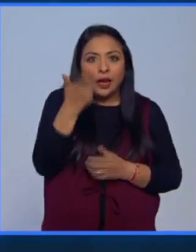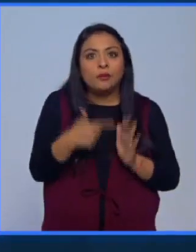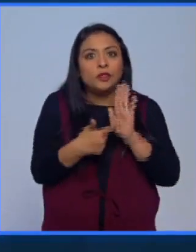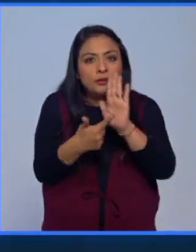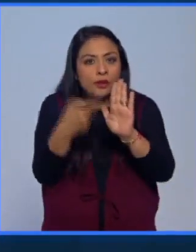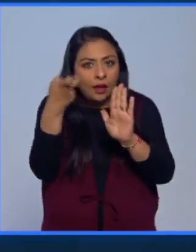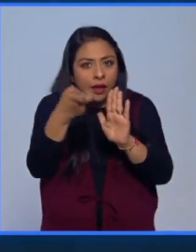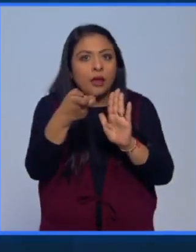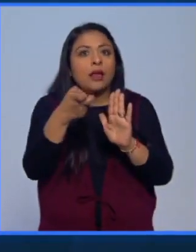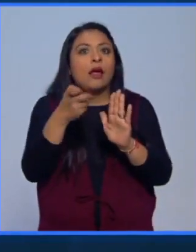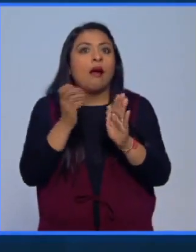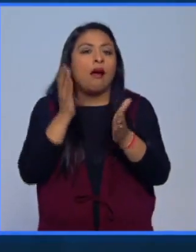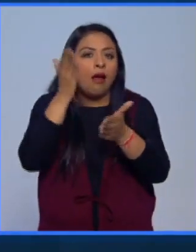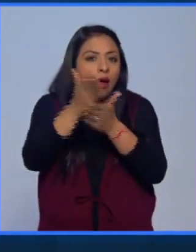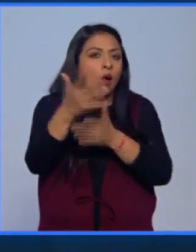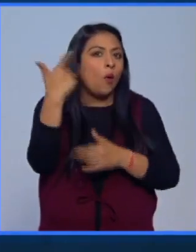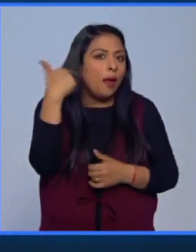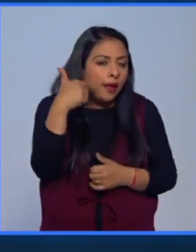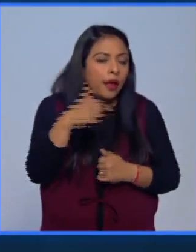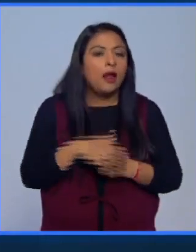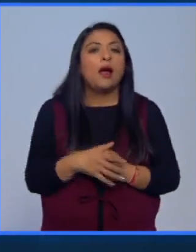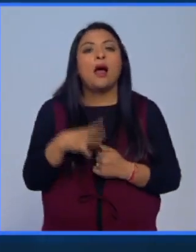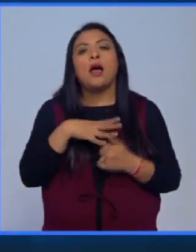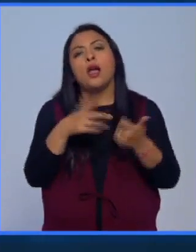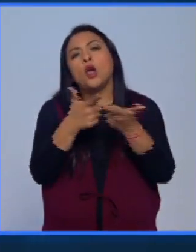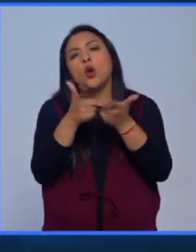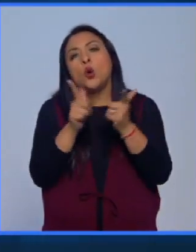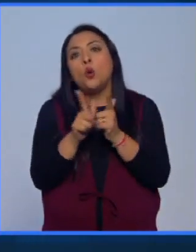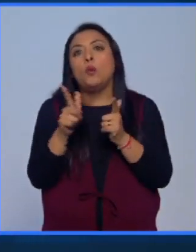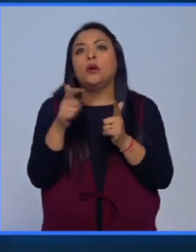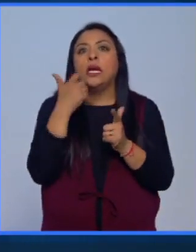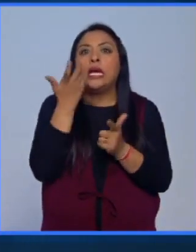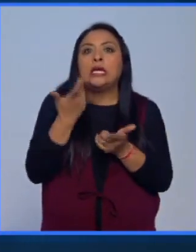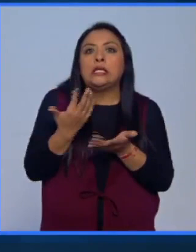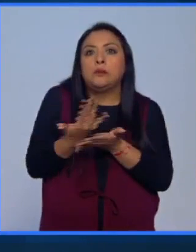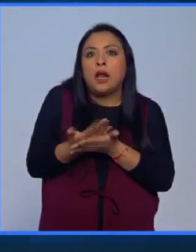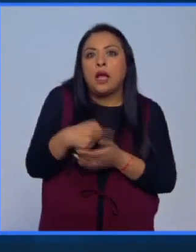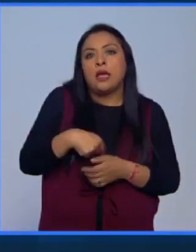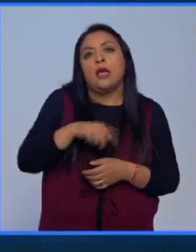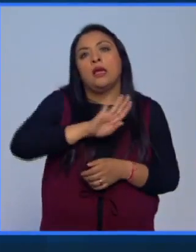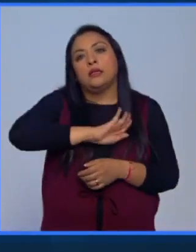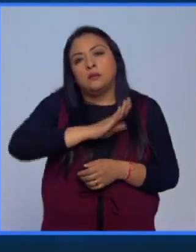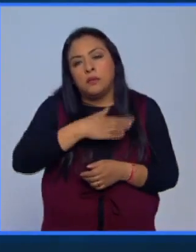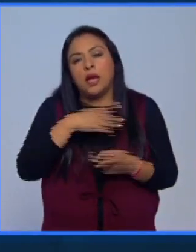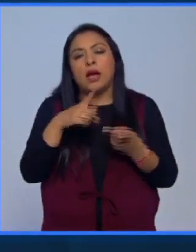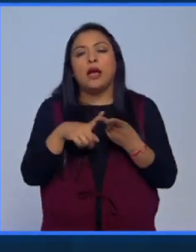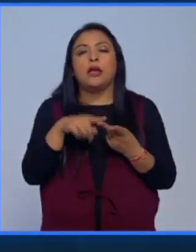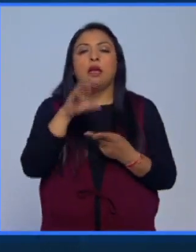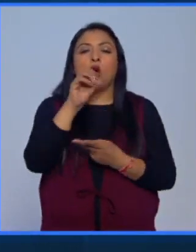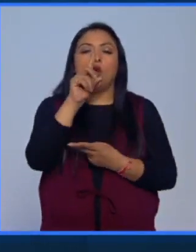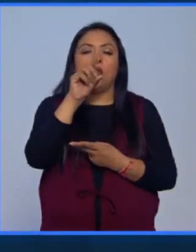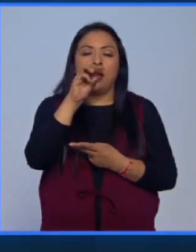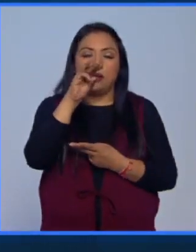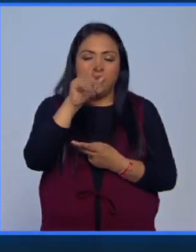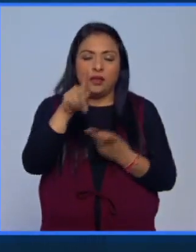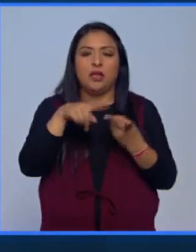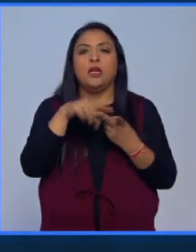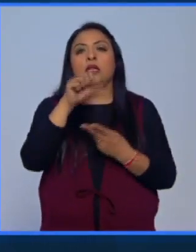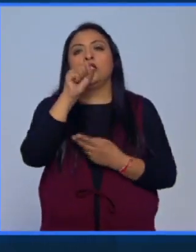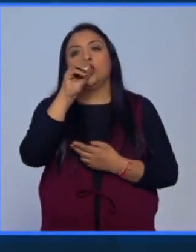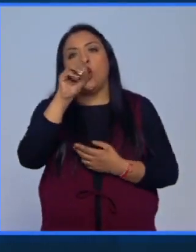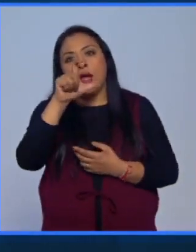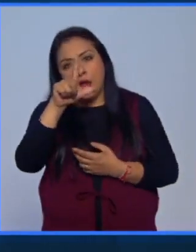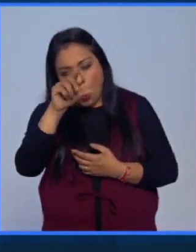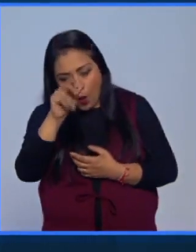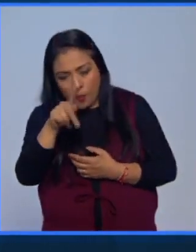allá. Con grupos tan esperados desde España como Vetusta Morla o Dani Martín, Joel